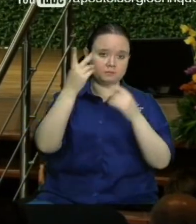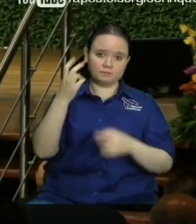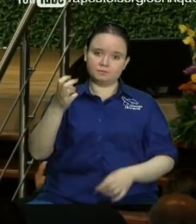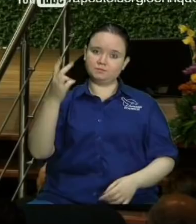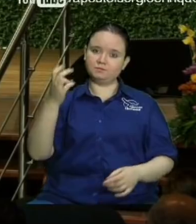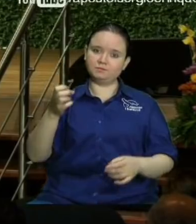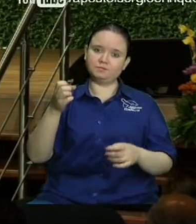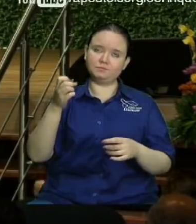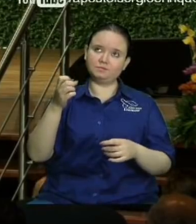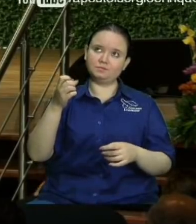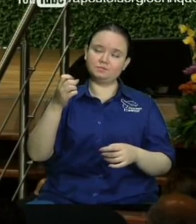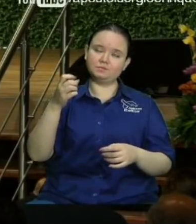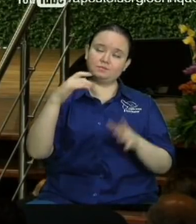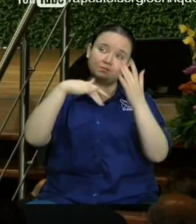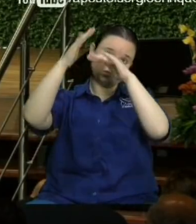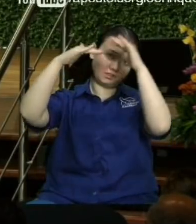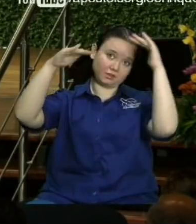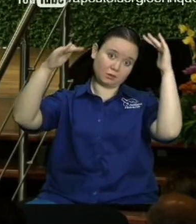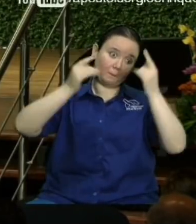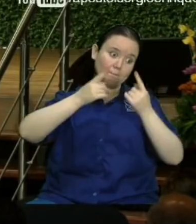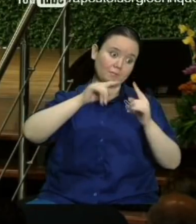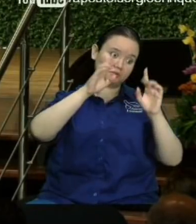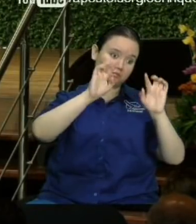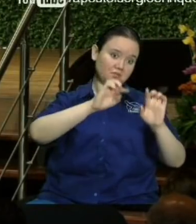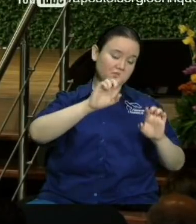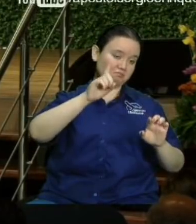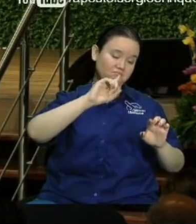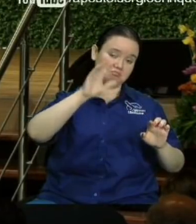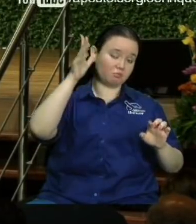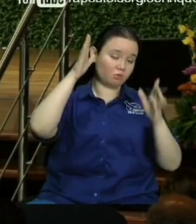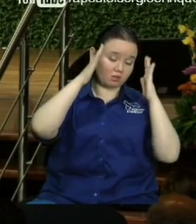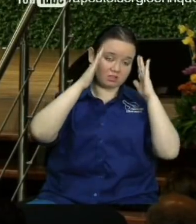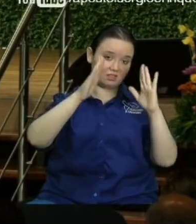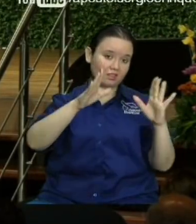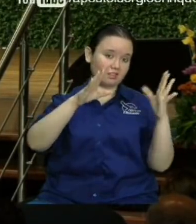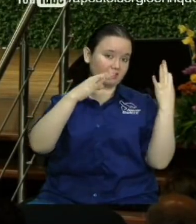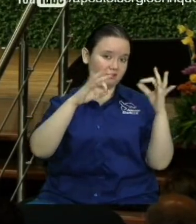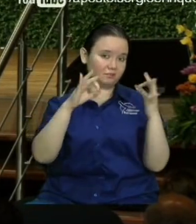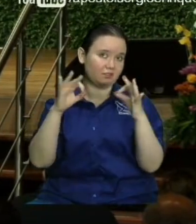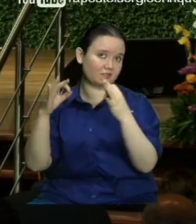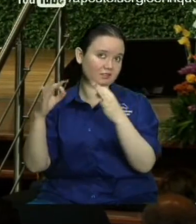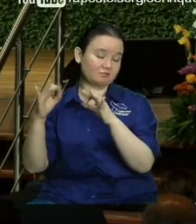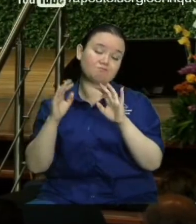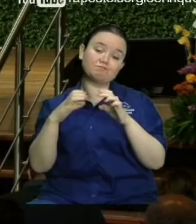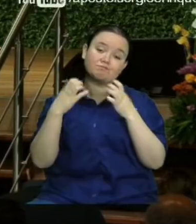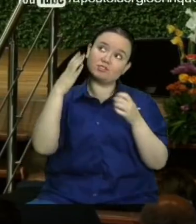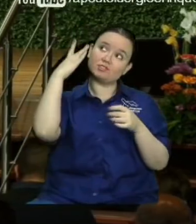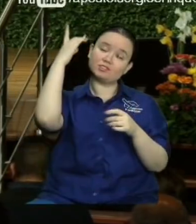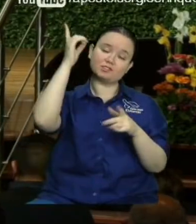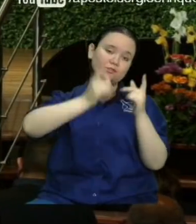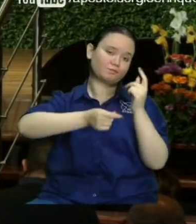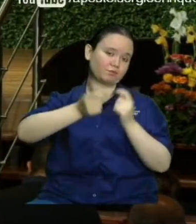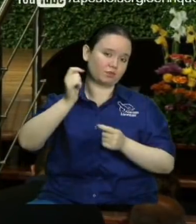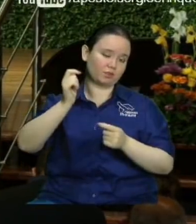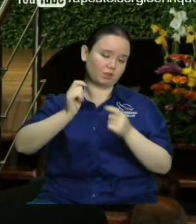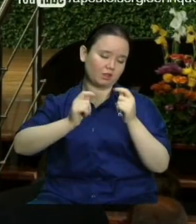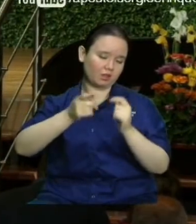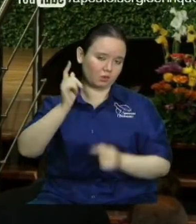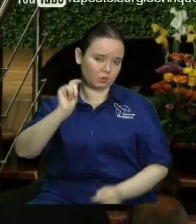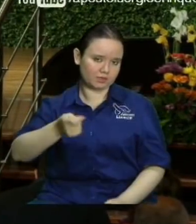no escuchan la predicación, y entonces viene el juicio tremendo que Dios mandó. Y sigue la